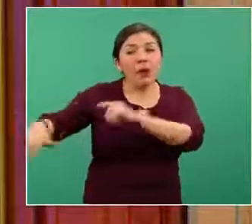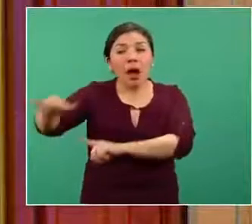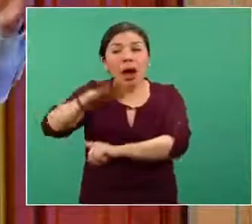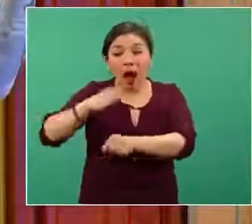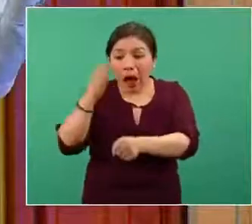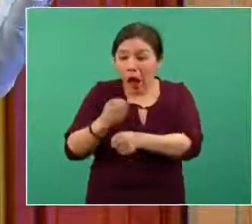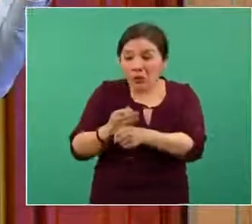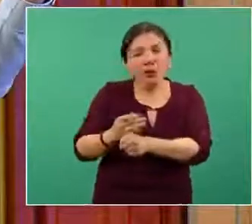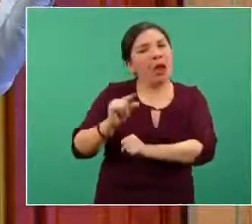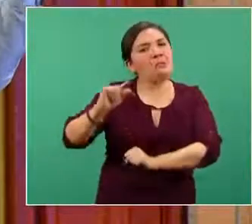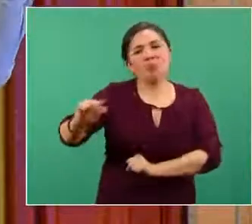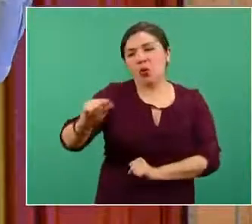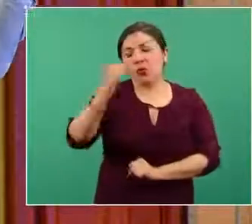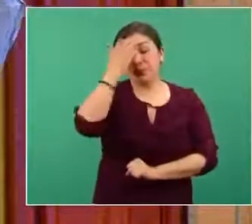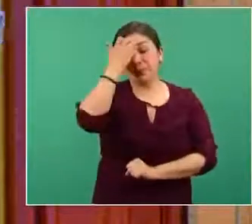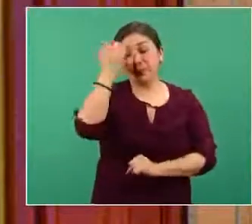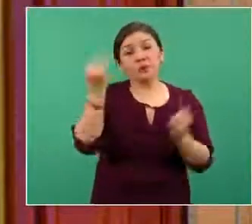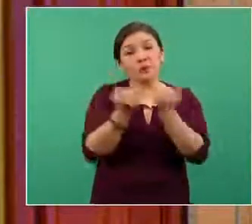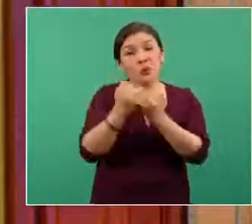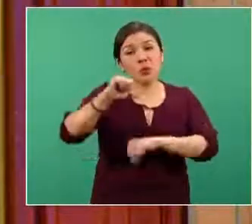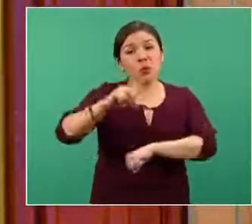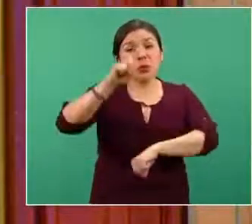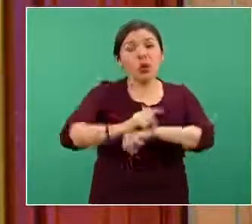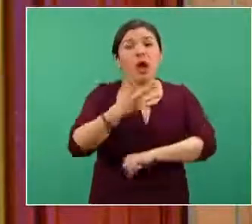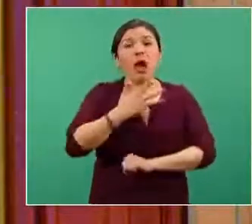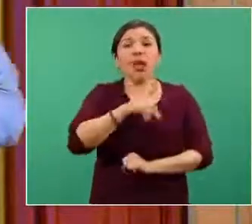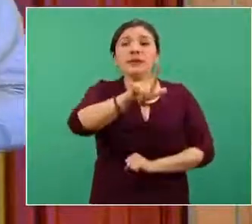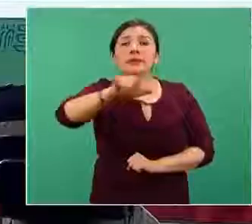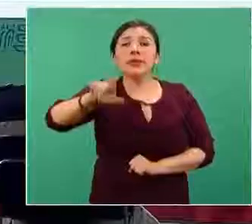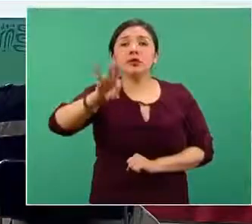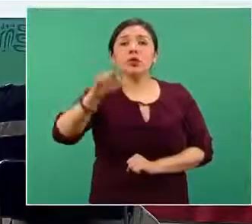ocurrido. También para el día de hoy ya son